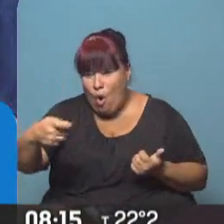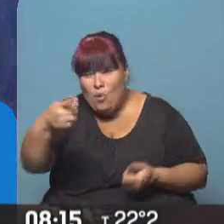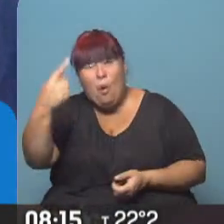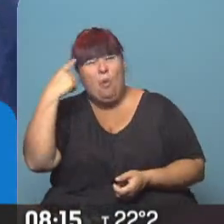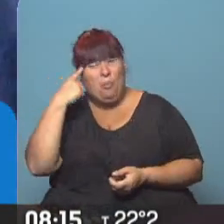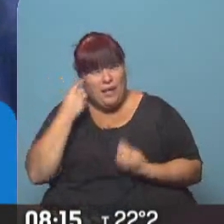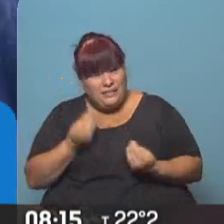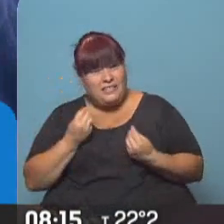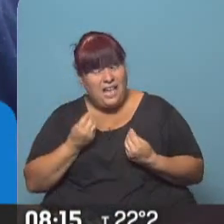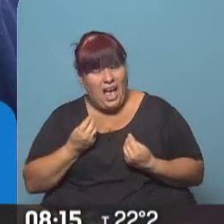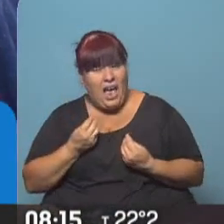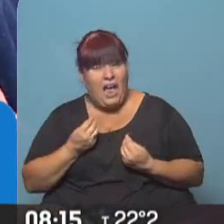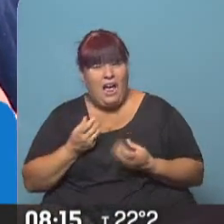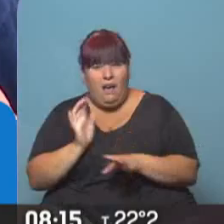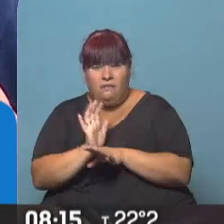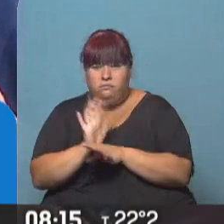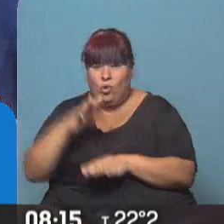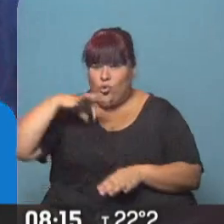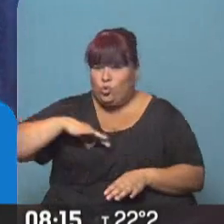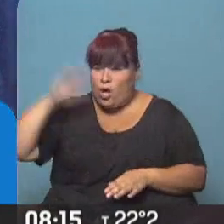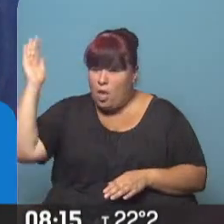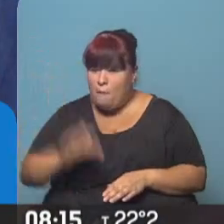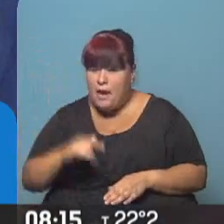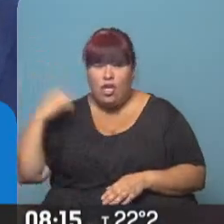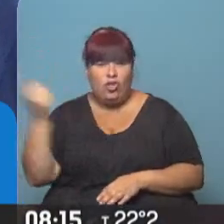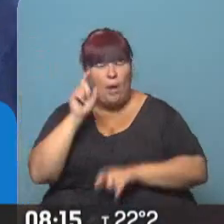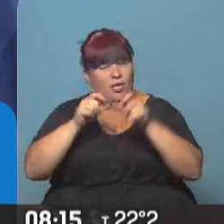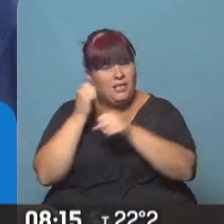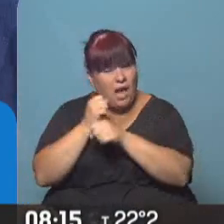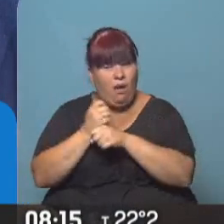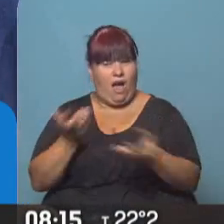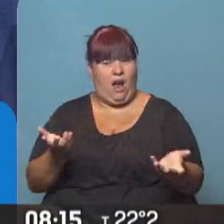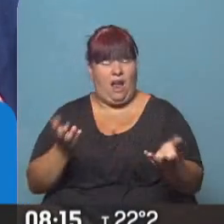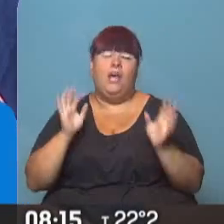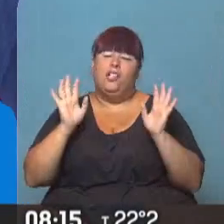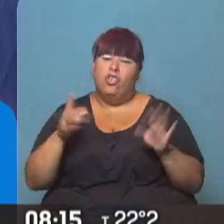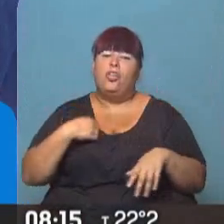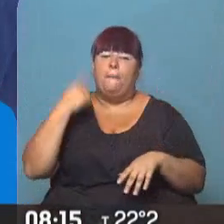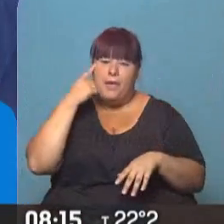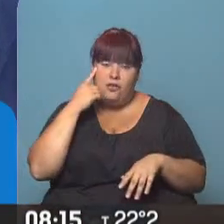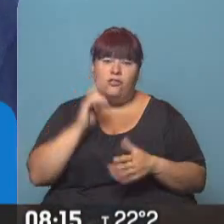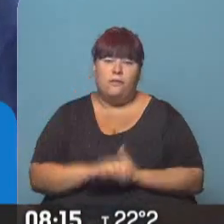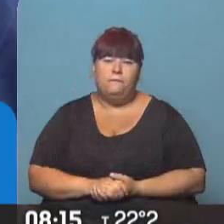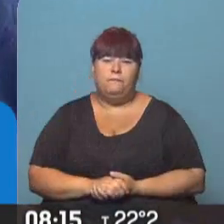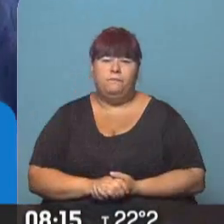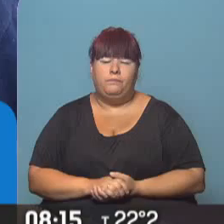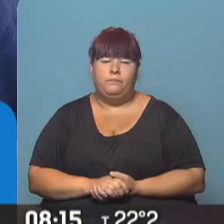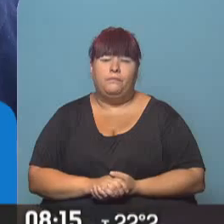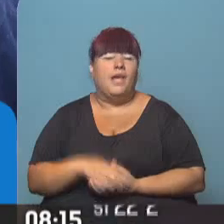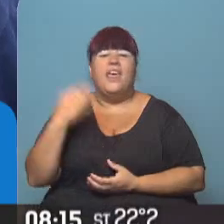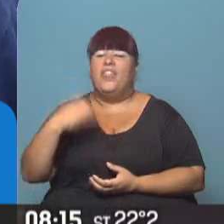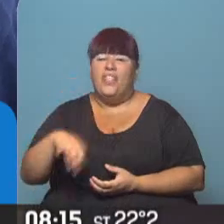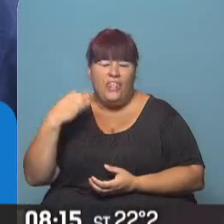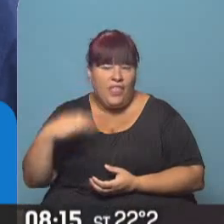imaginan lo que significa eso? Bajarle el salario al conjunto de los trabajadores. Por eso creemos que tiene que